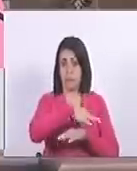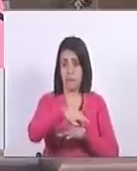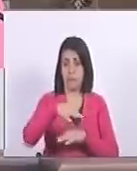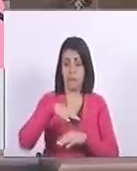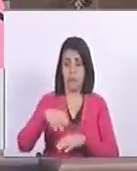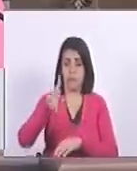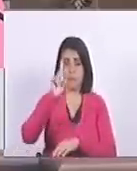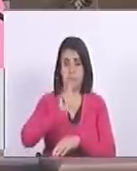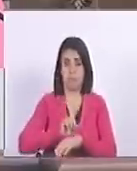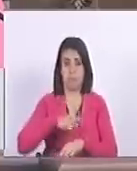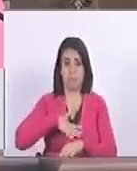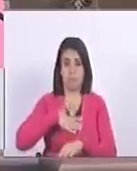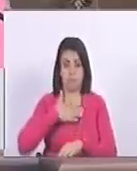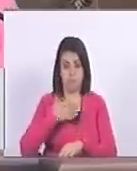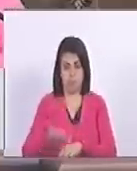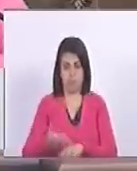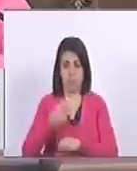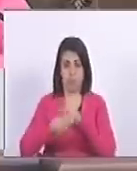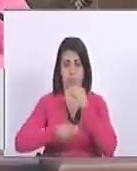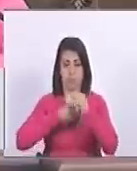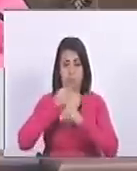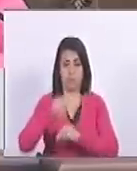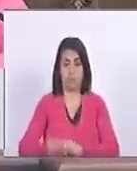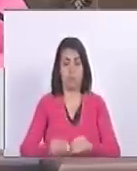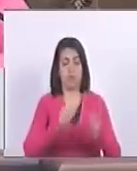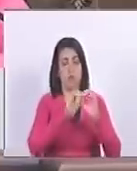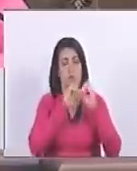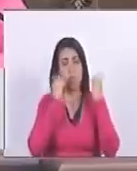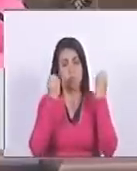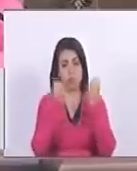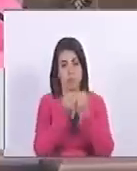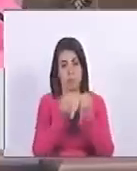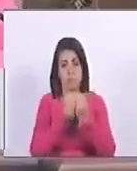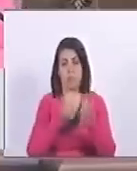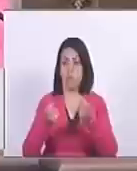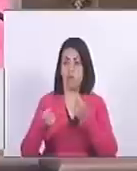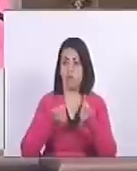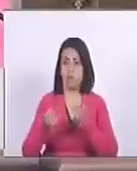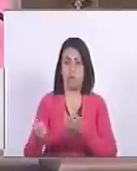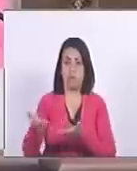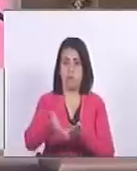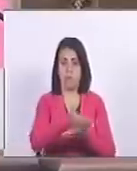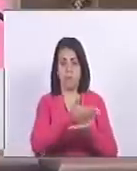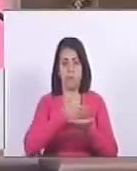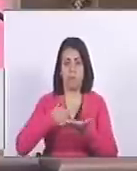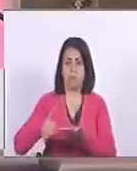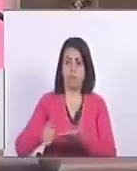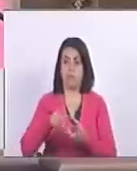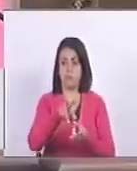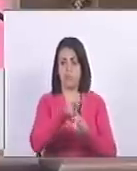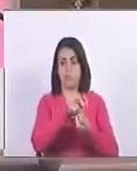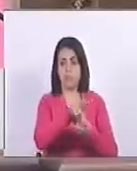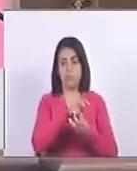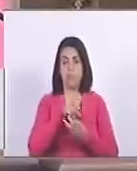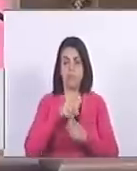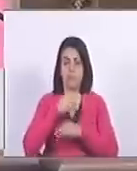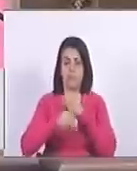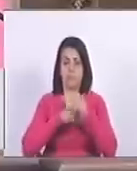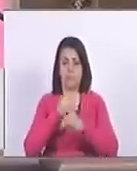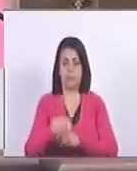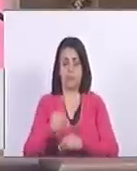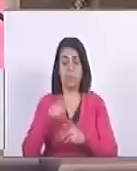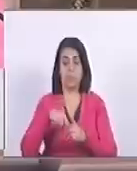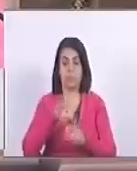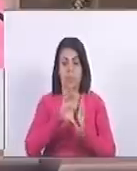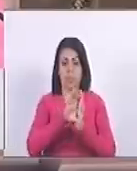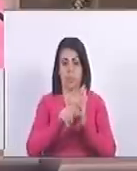municipios únicamente podrán crear, organizar, controlar y recaudar los tributos que les están atribuidos por